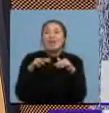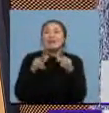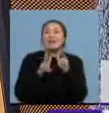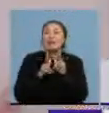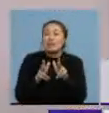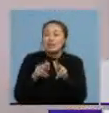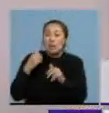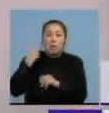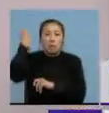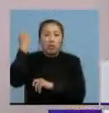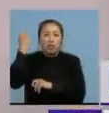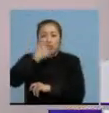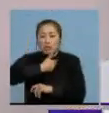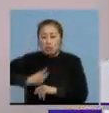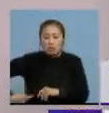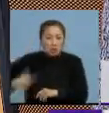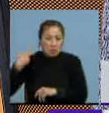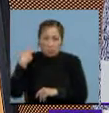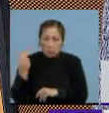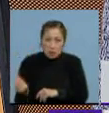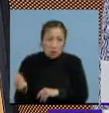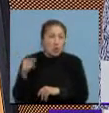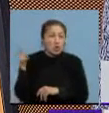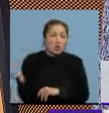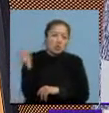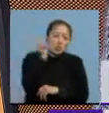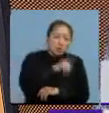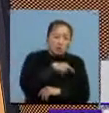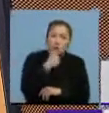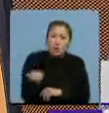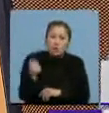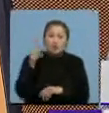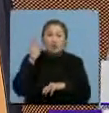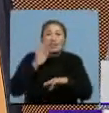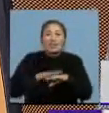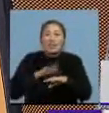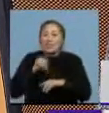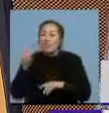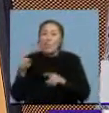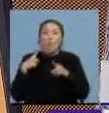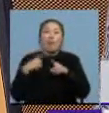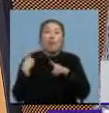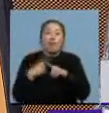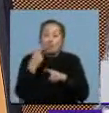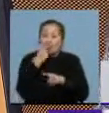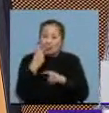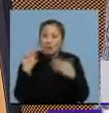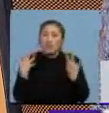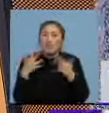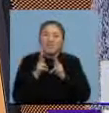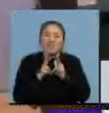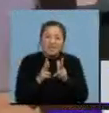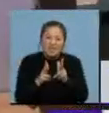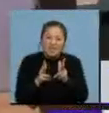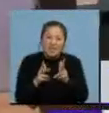el poder ejecutivo el poder ejecutivo a través de secretaria energía fija la política energética o sea la matriz energética